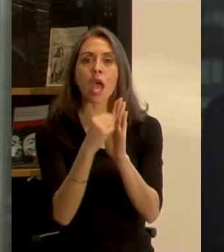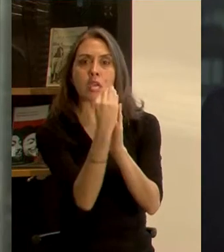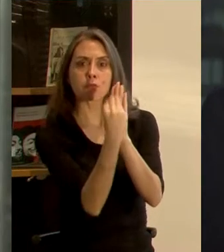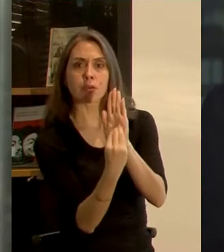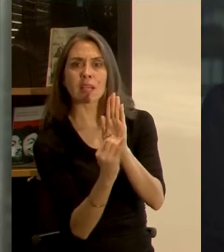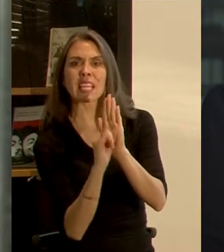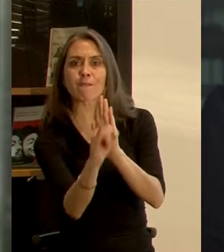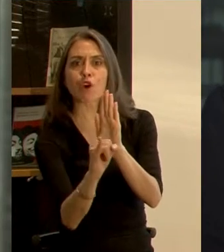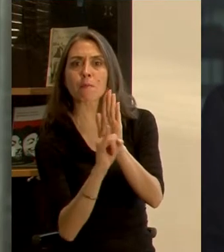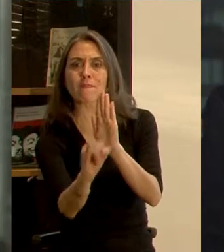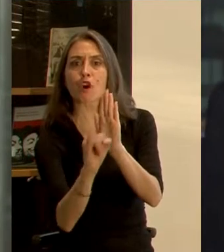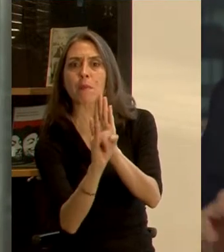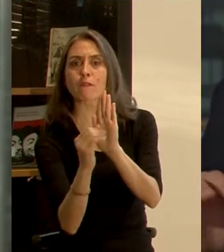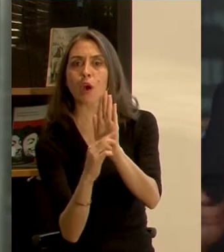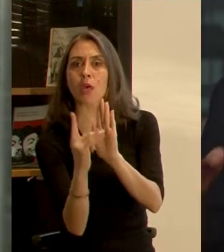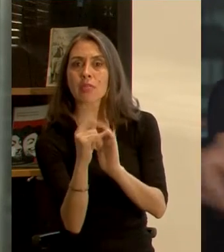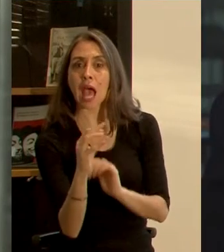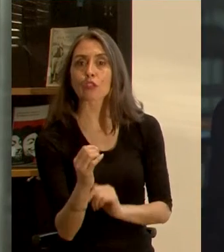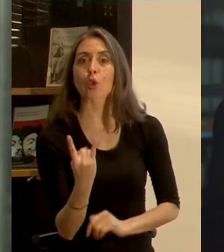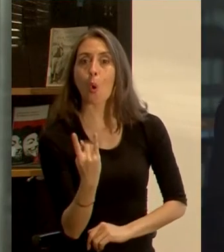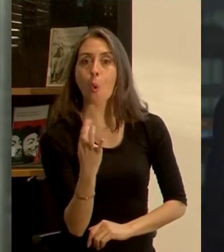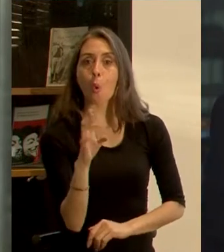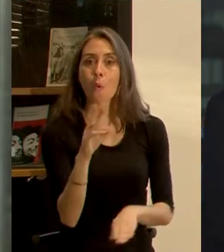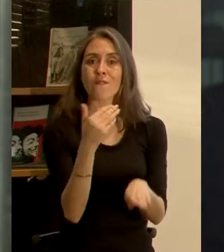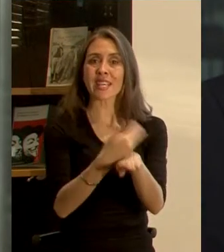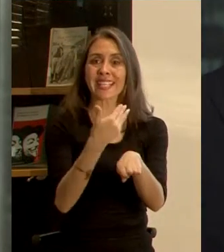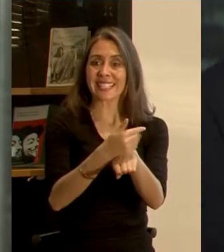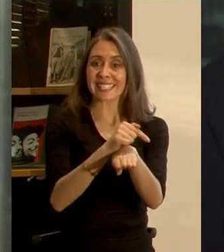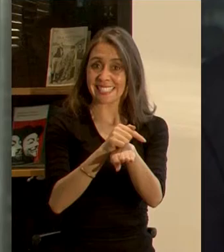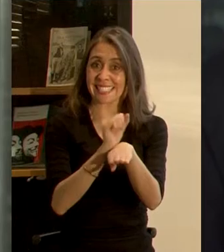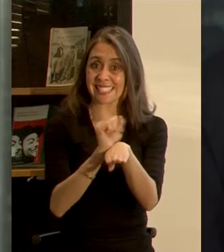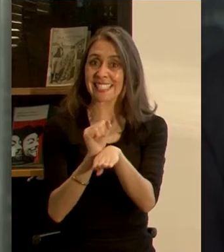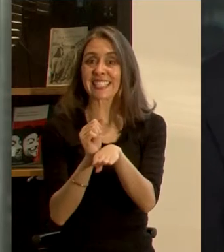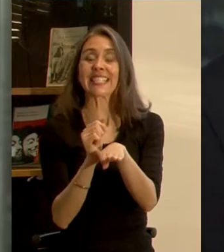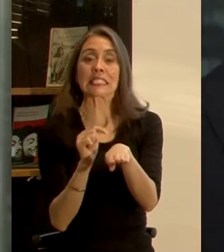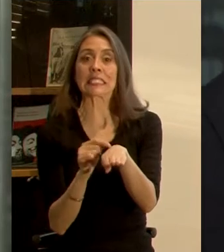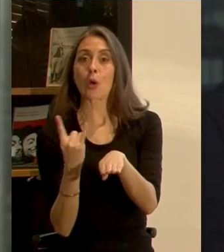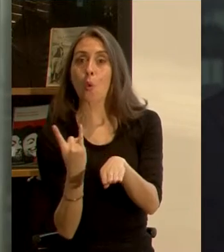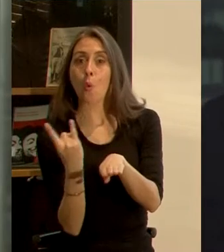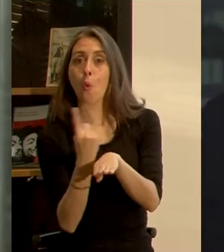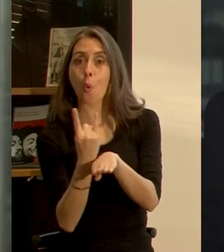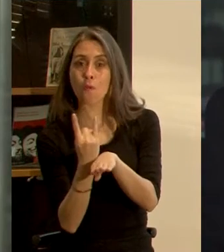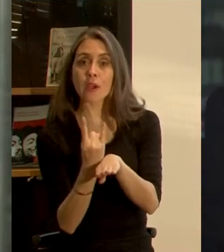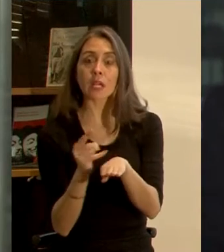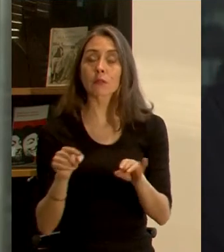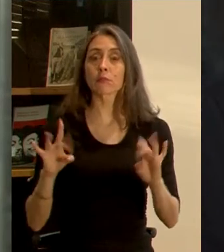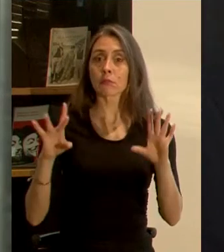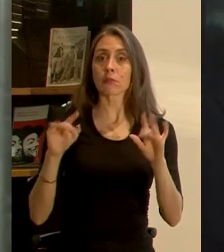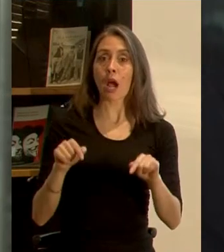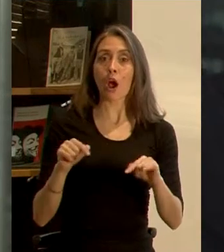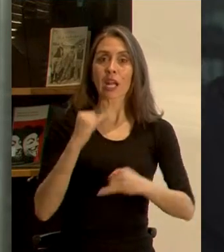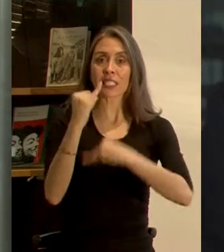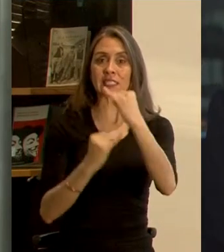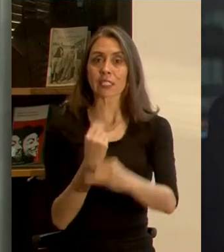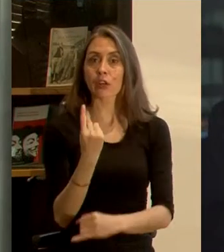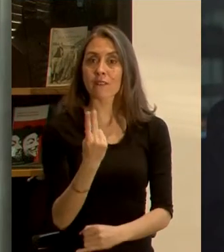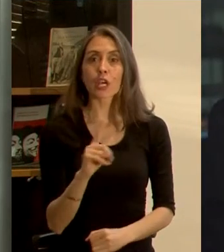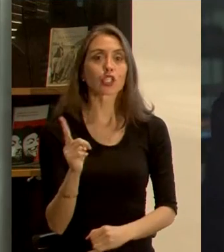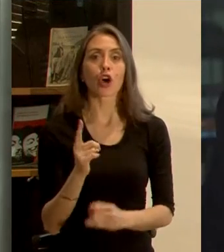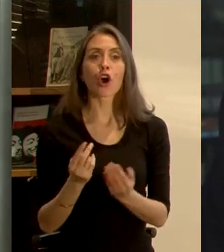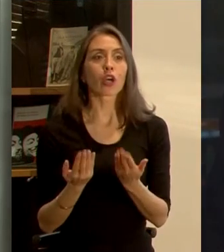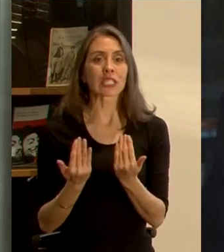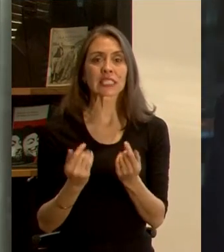datos. Por ejemplo, Uber viene a Chile, se instala, es la uberización del siglo XXI. No necesita